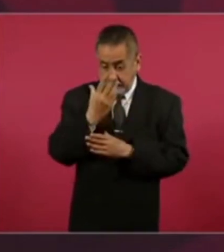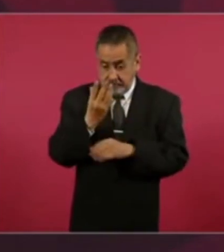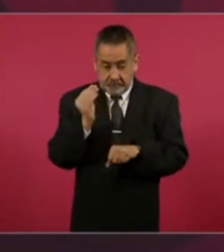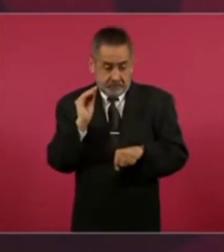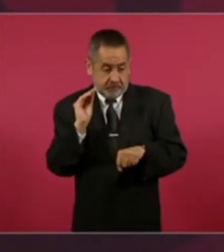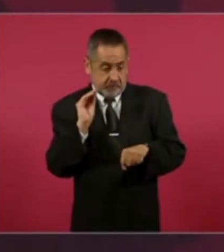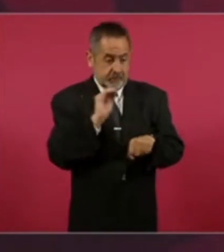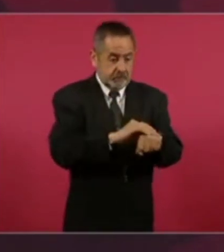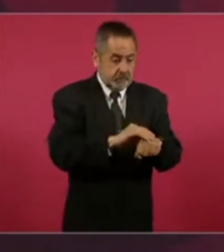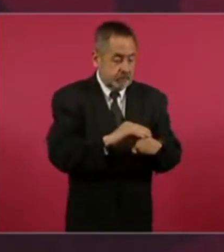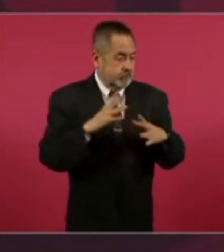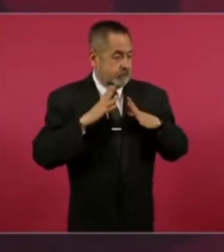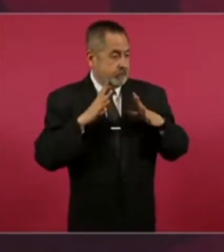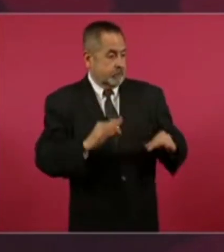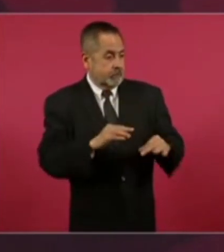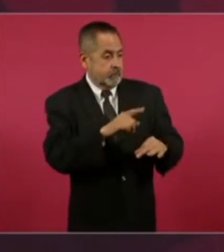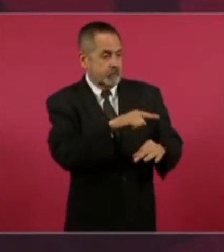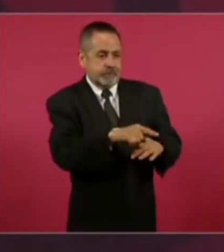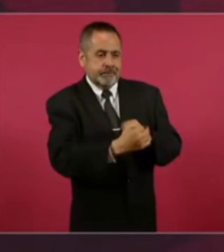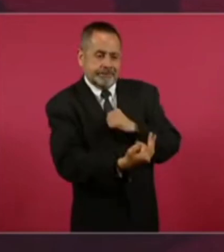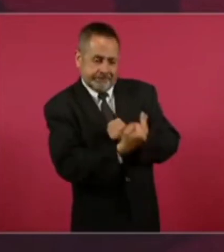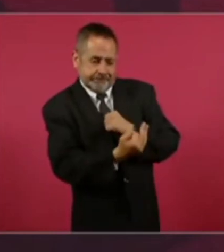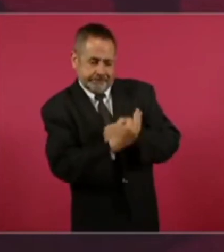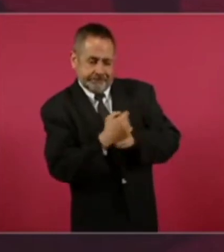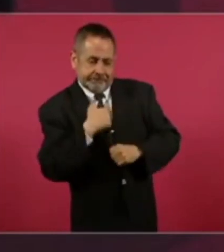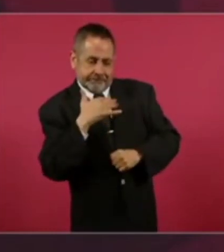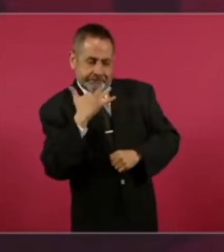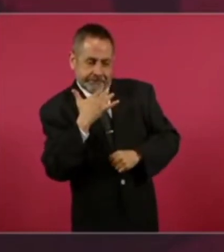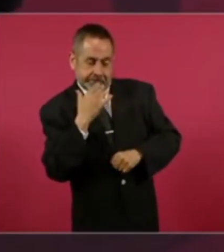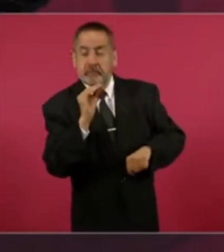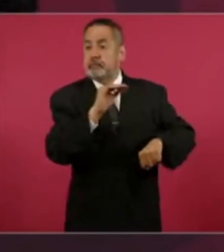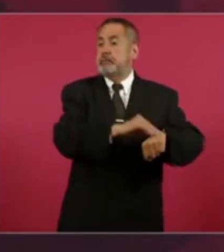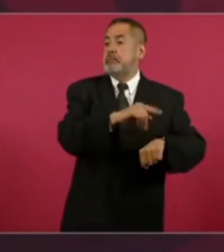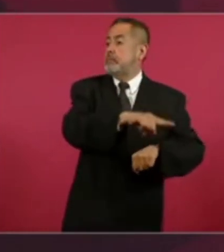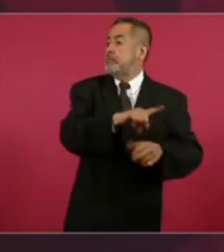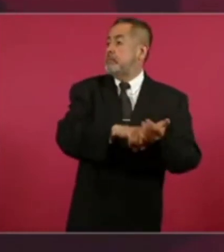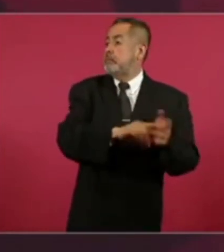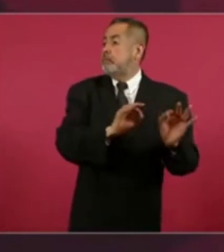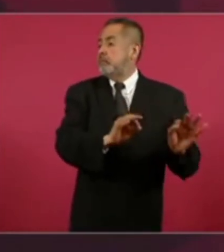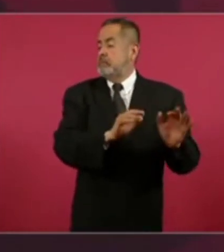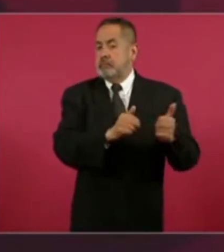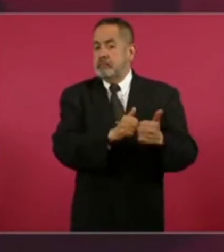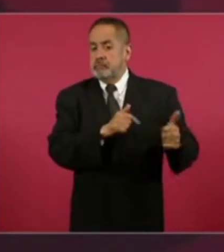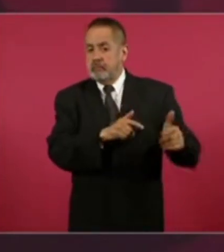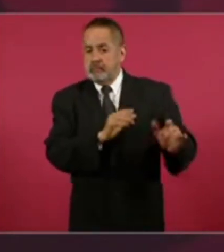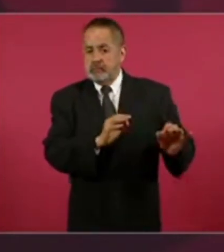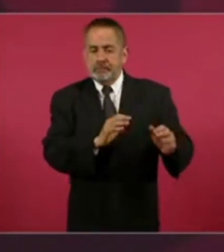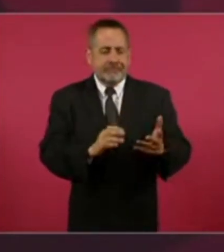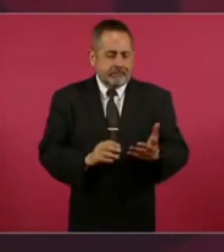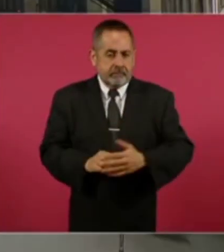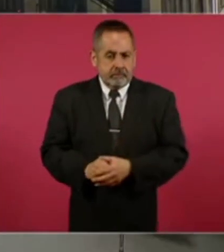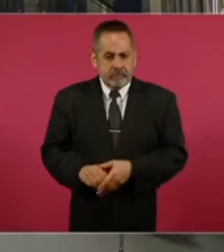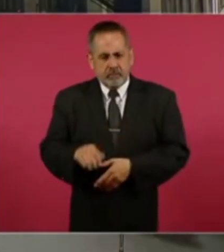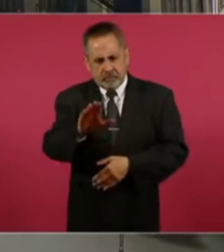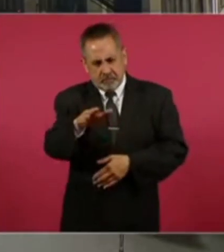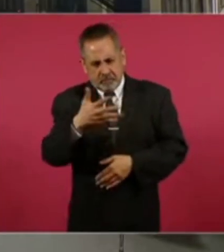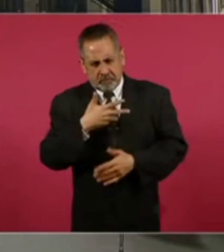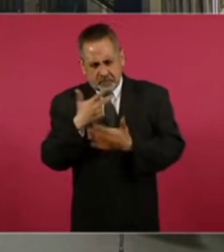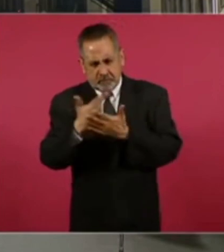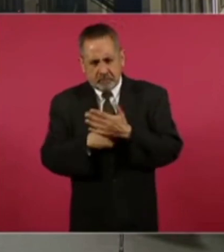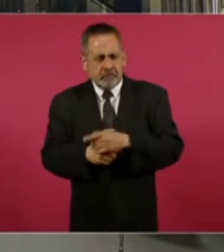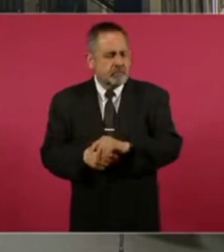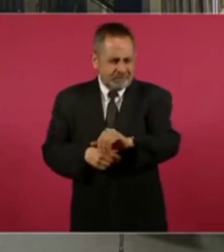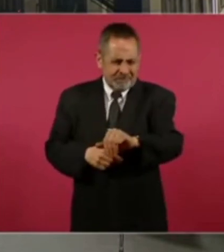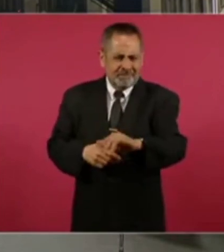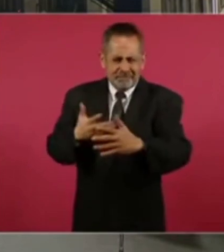para legalizar la corrupción que imperaba. ¿Ya tiene la lista entonces? Sí, son como